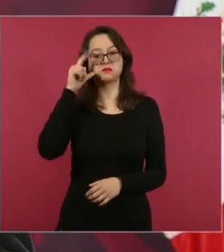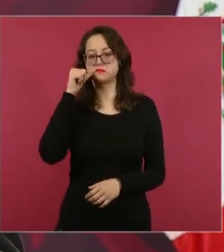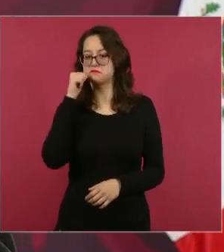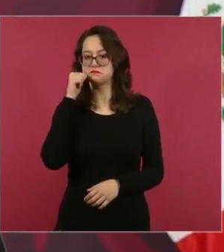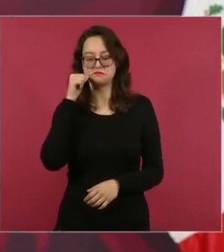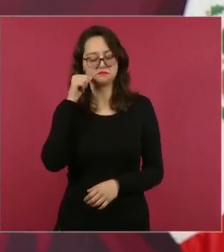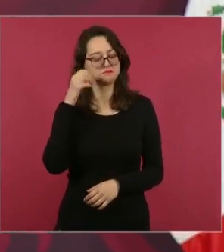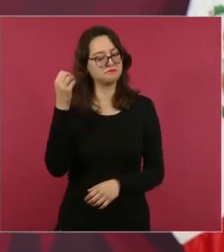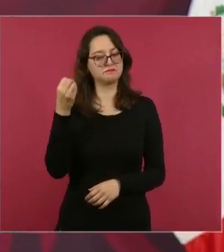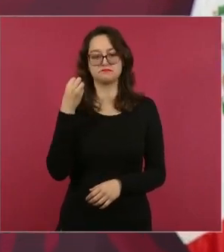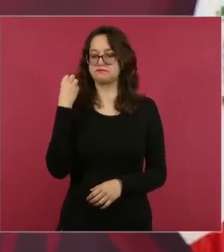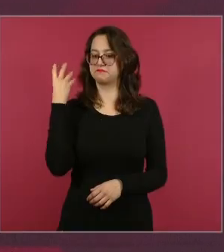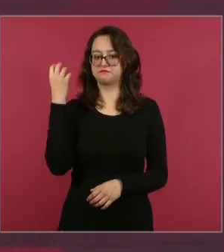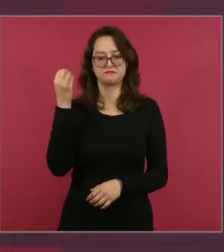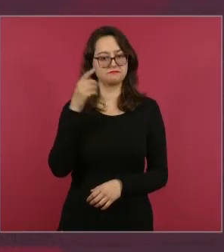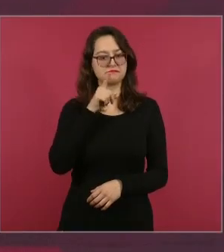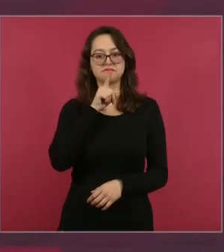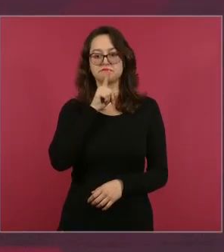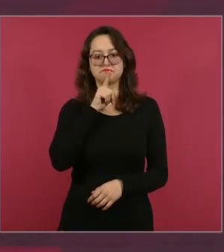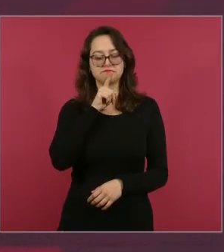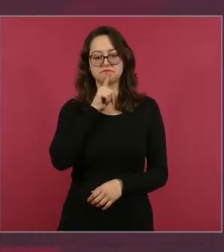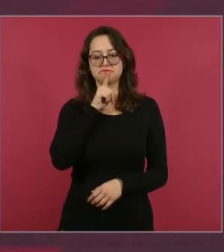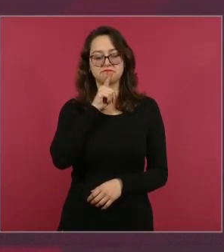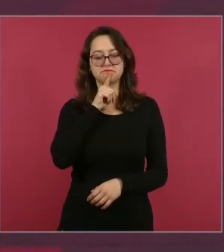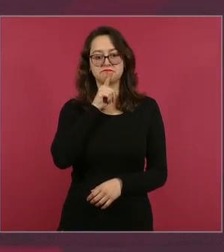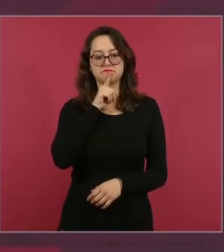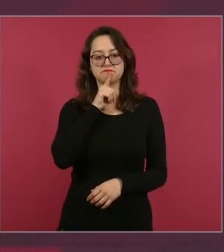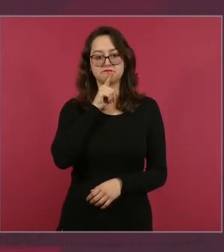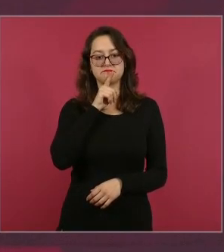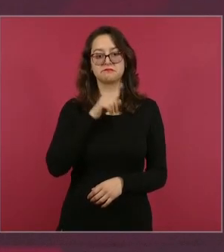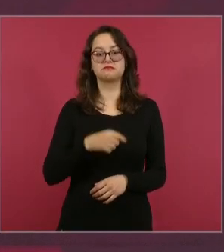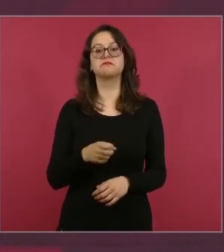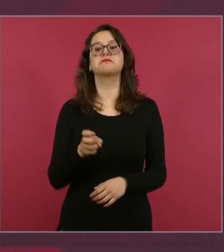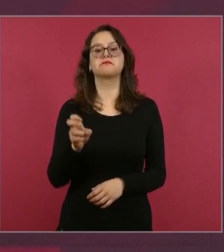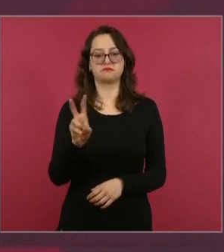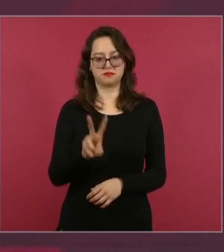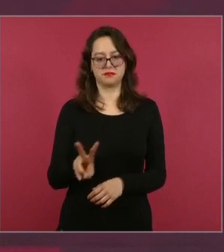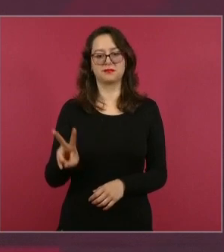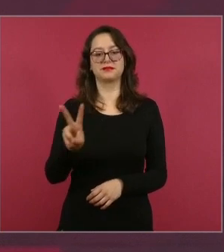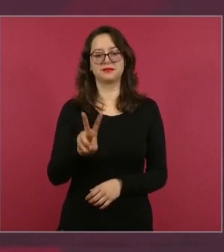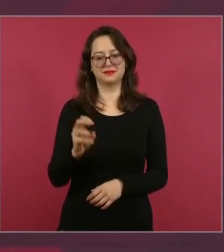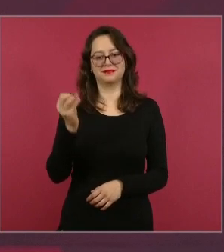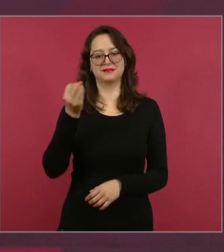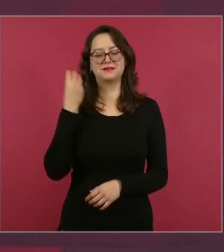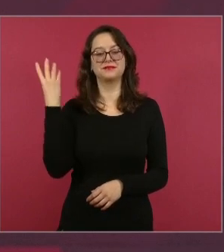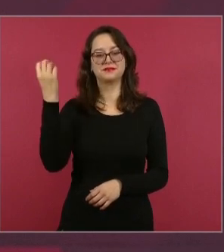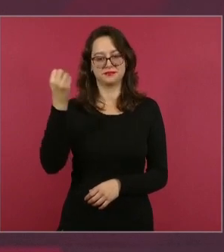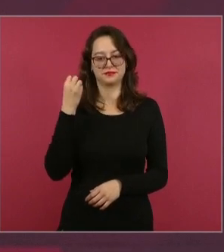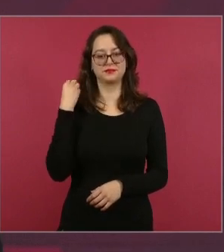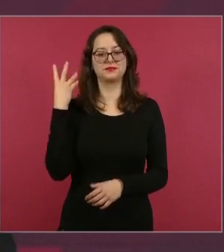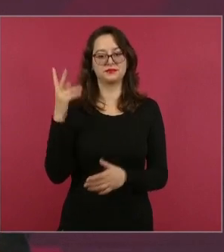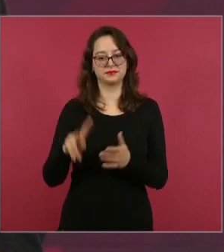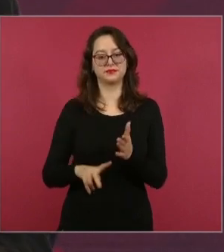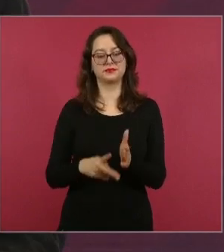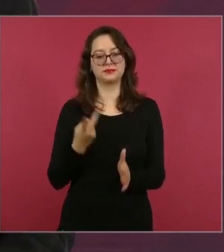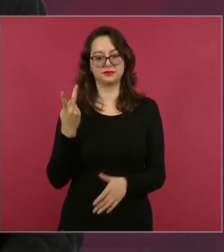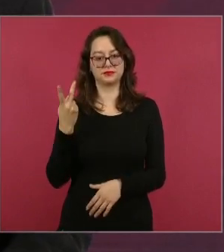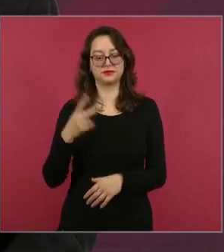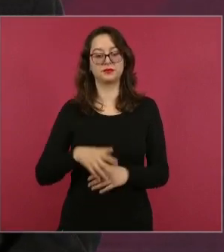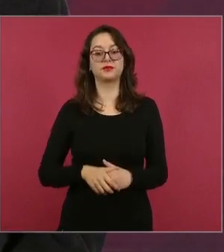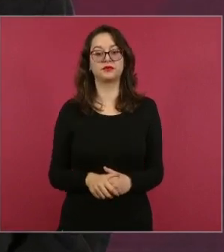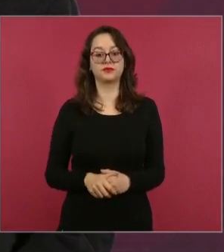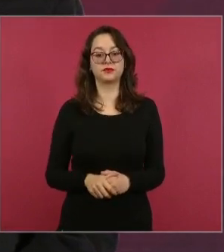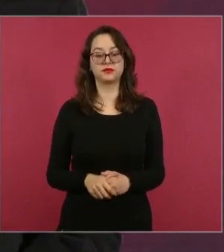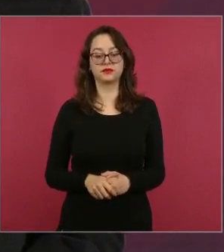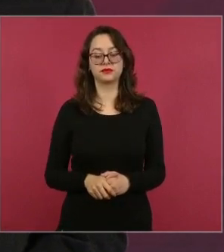no regresamos hasta el viernes a la